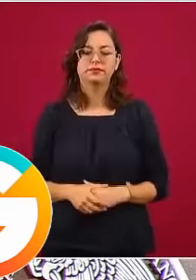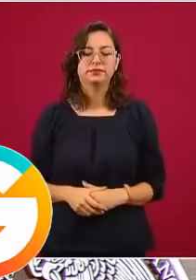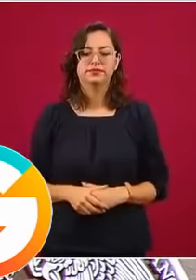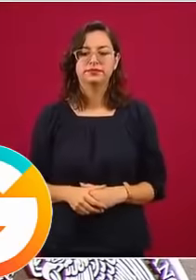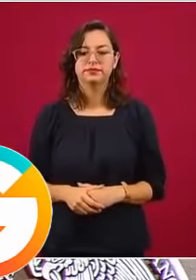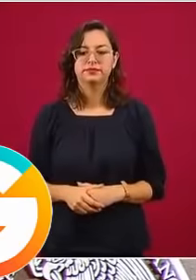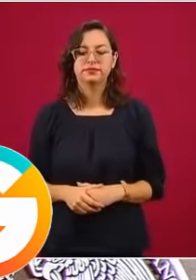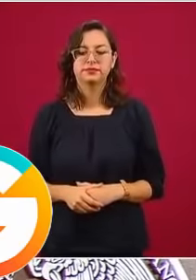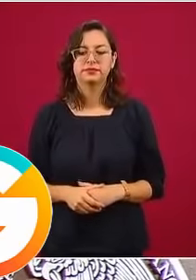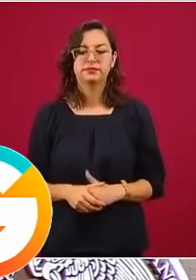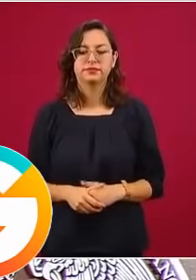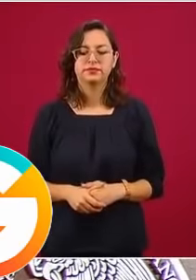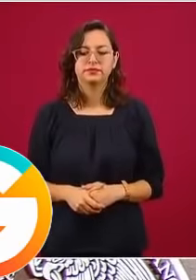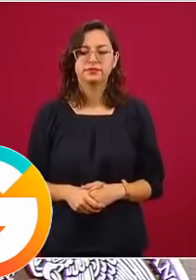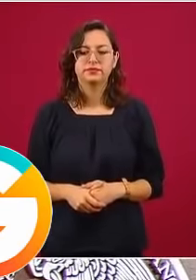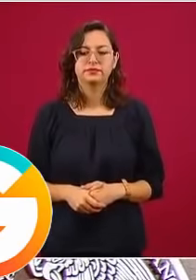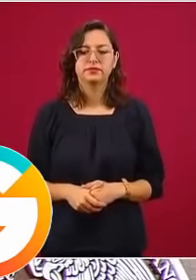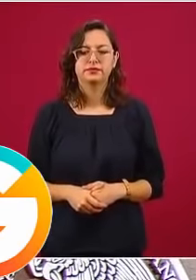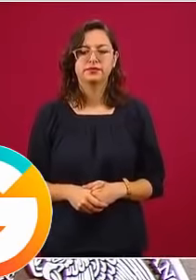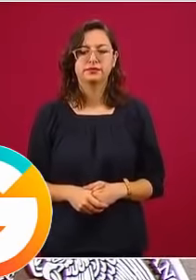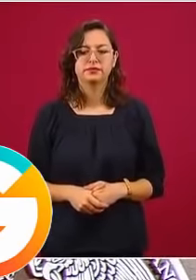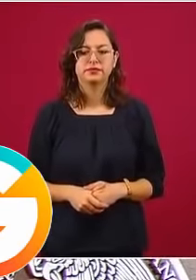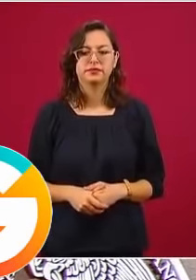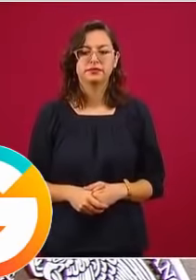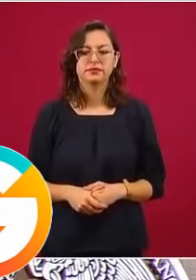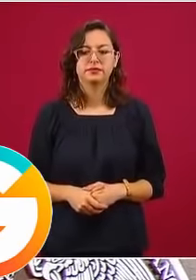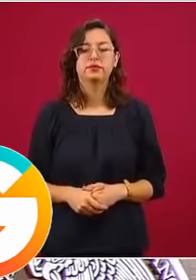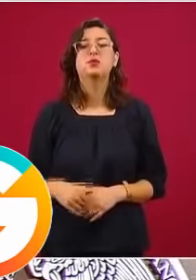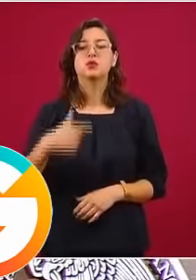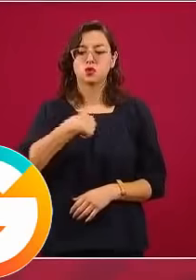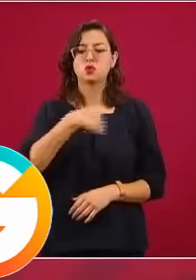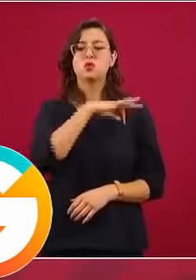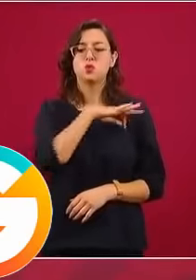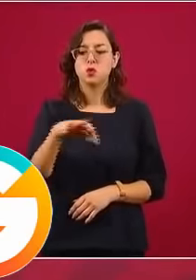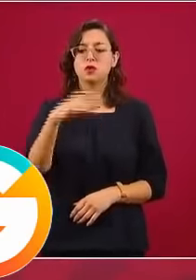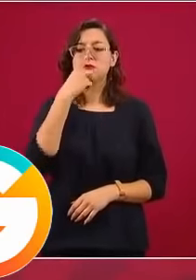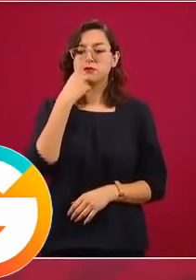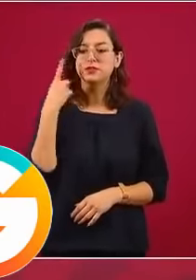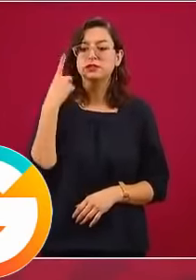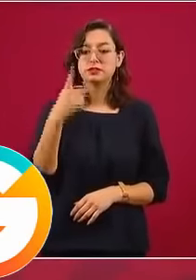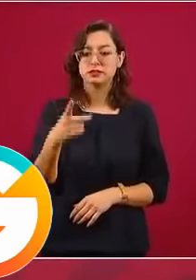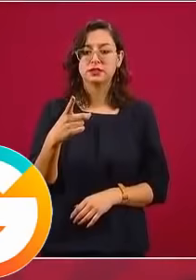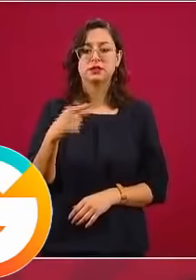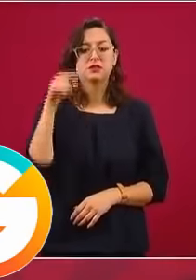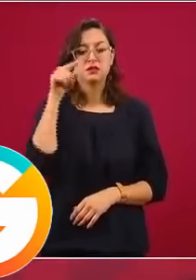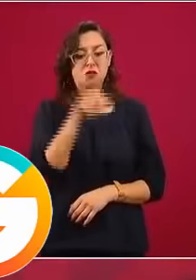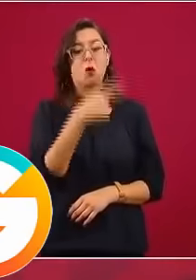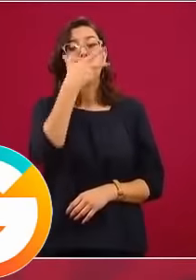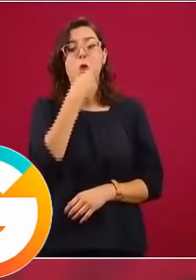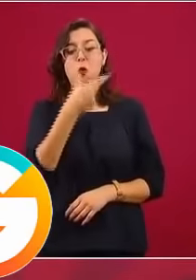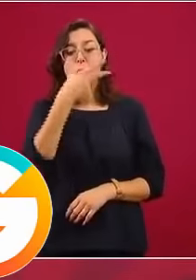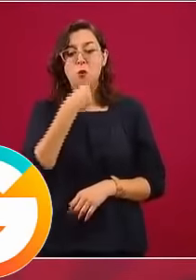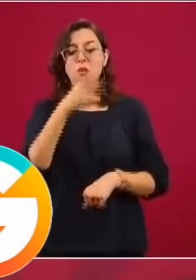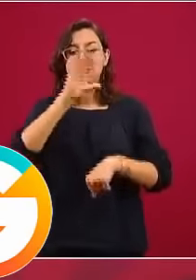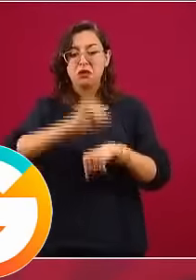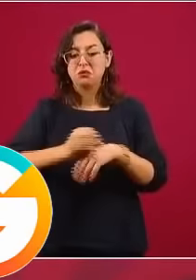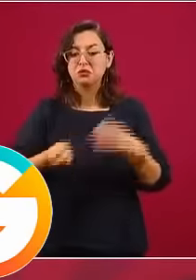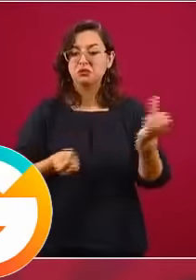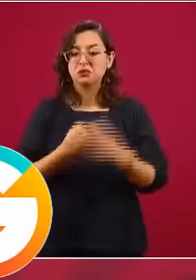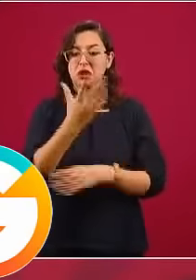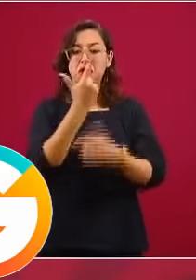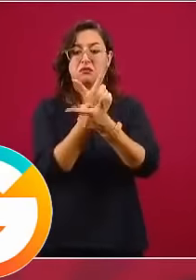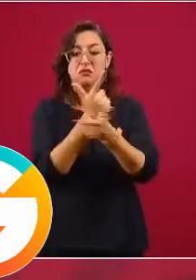O sea, puedo decirles que la libertad de este señor presunto